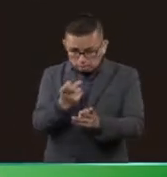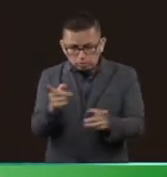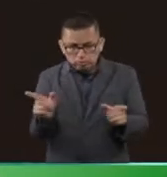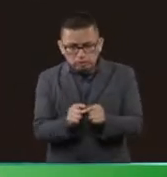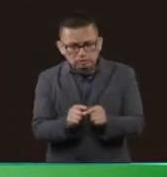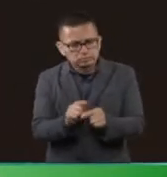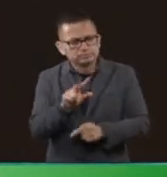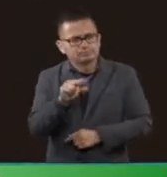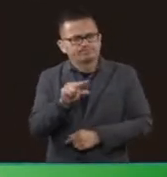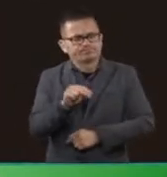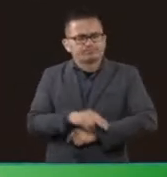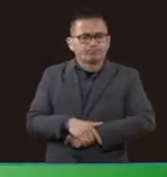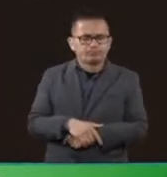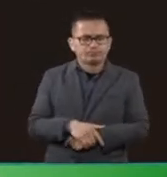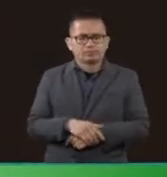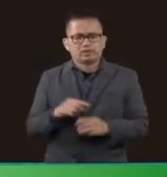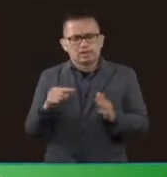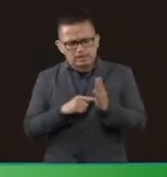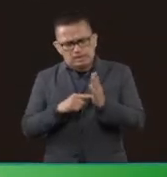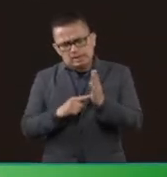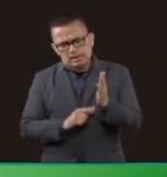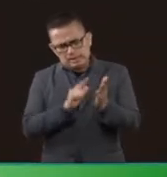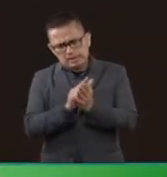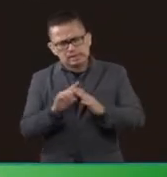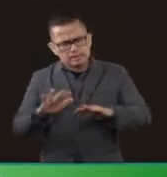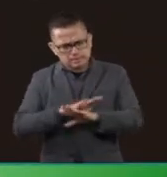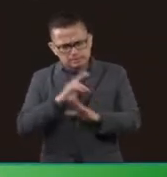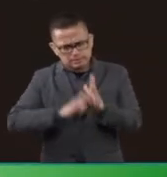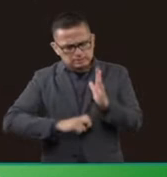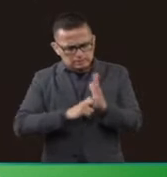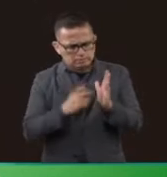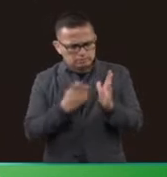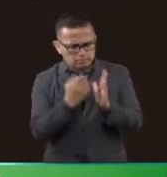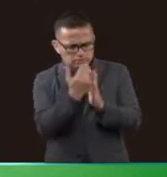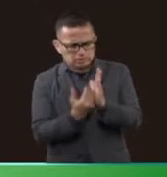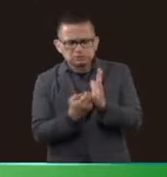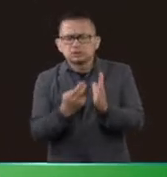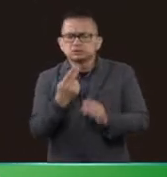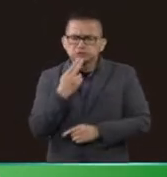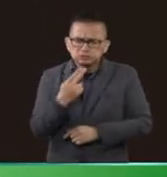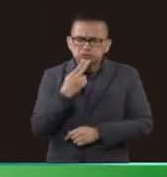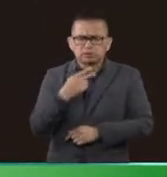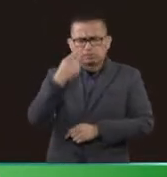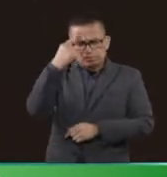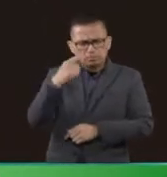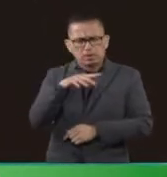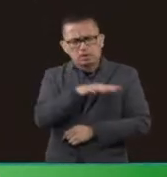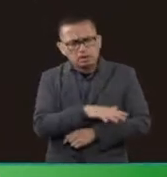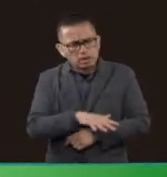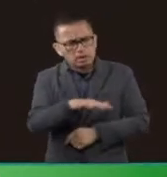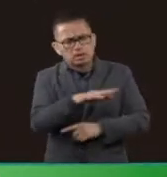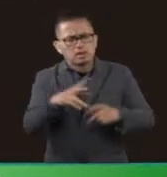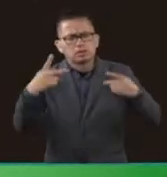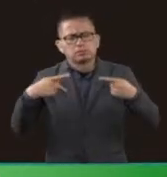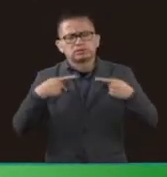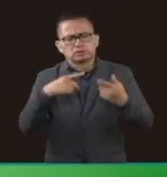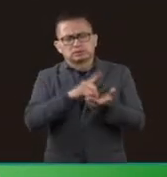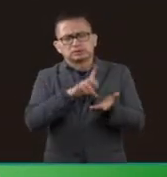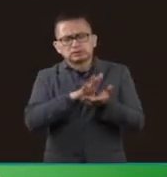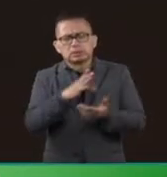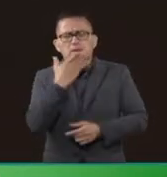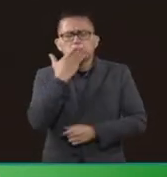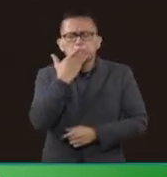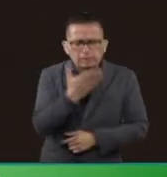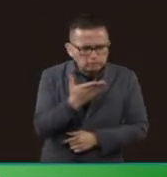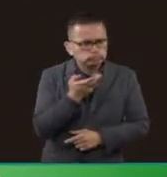esta reforma es parte de las políticas públicas que contribuyen al bienestar de las personas con discapacidad